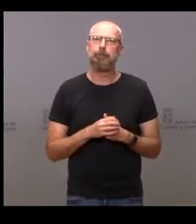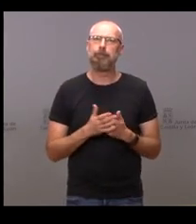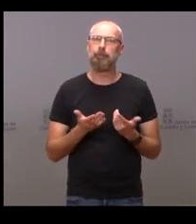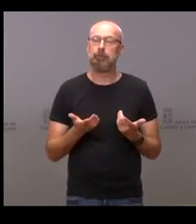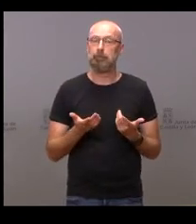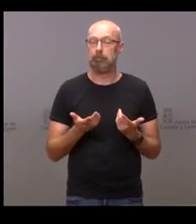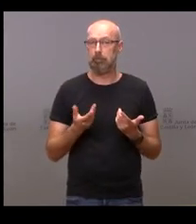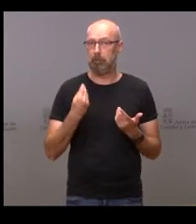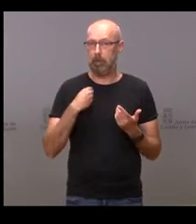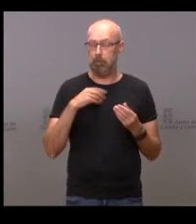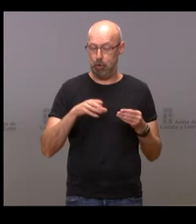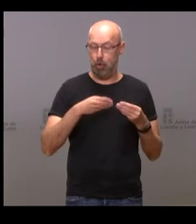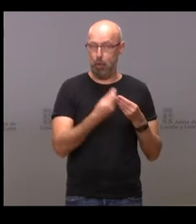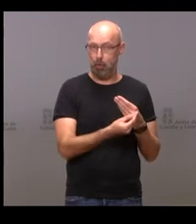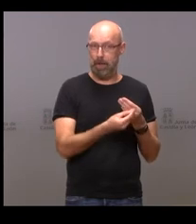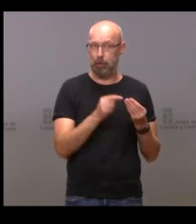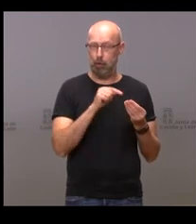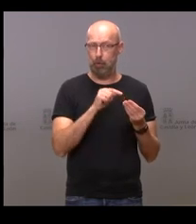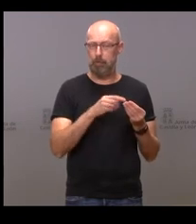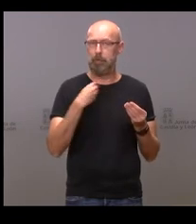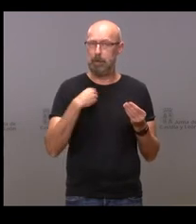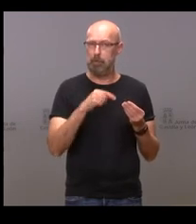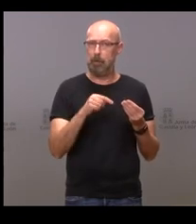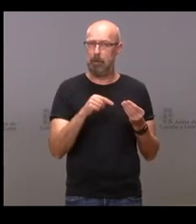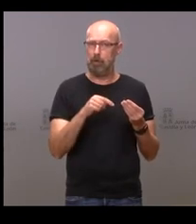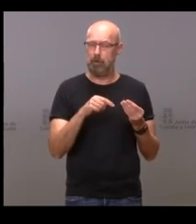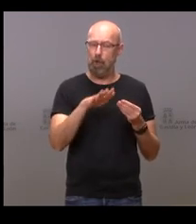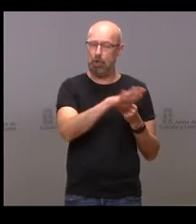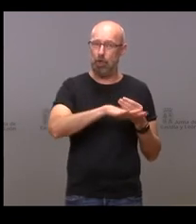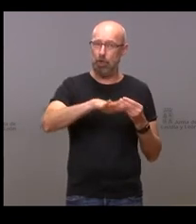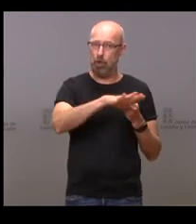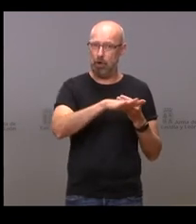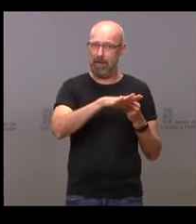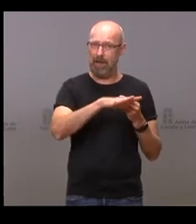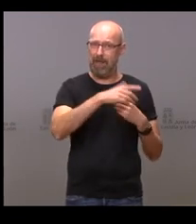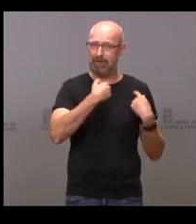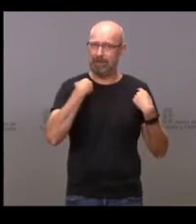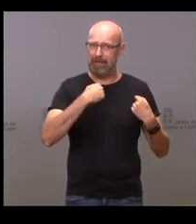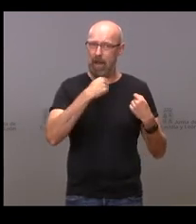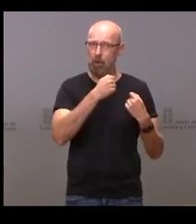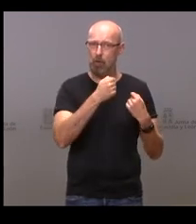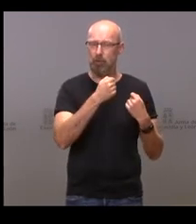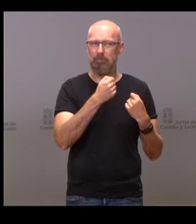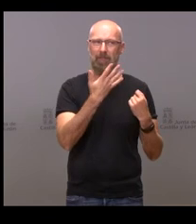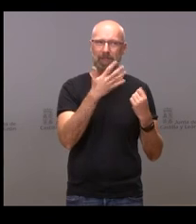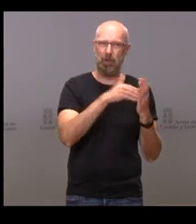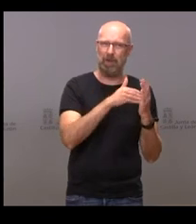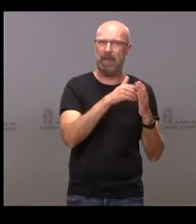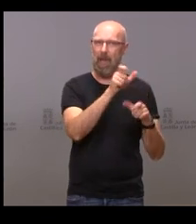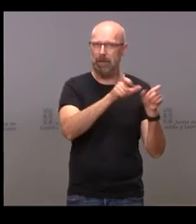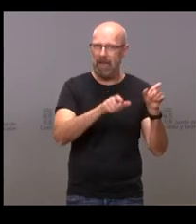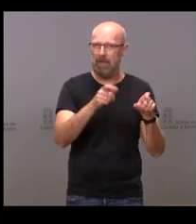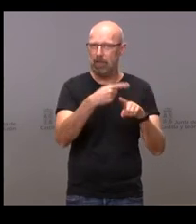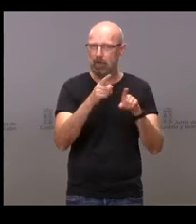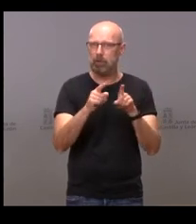según el documento este de las zonas básicas de salud de 5.000 habitantes, en Zamora hay 11,